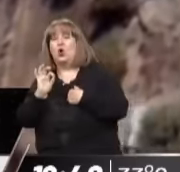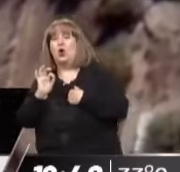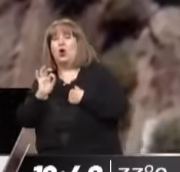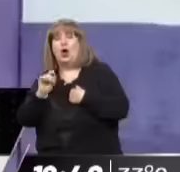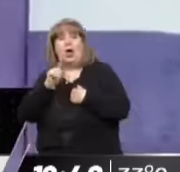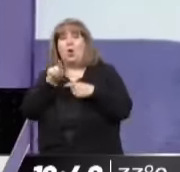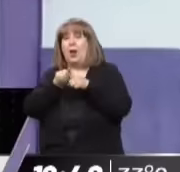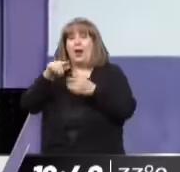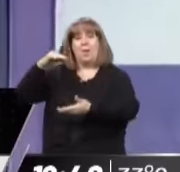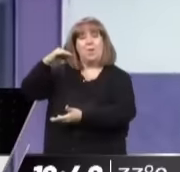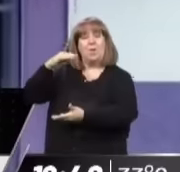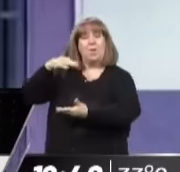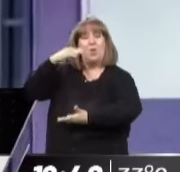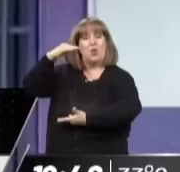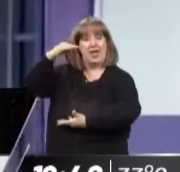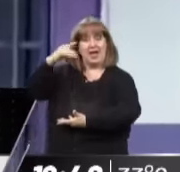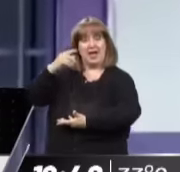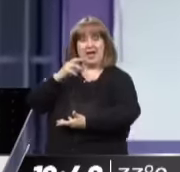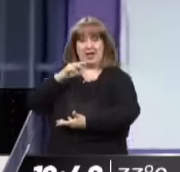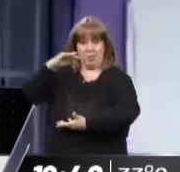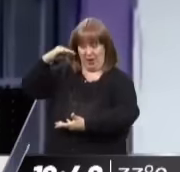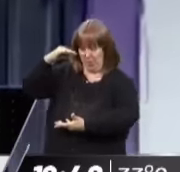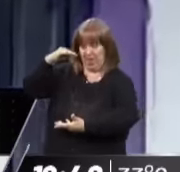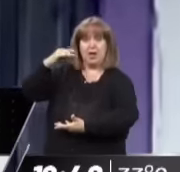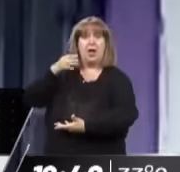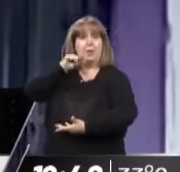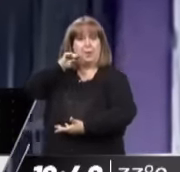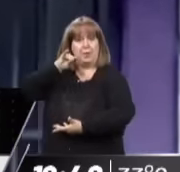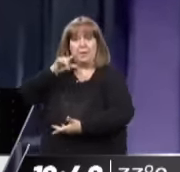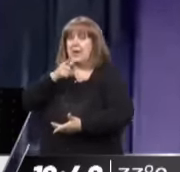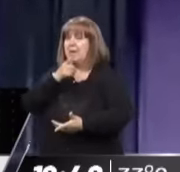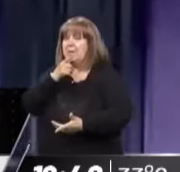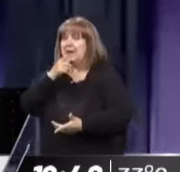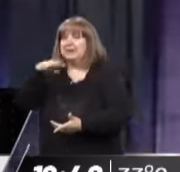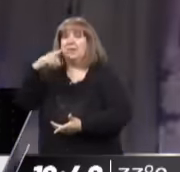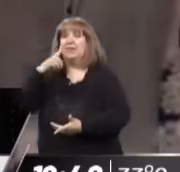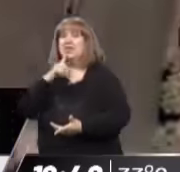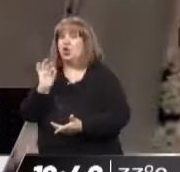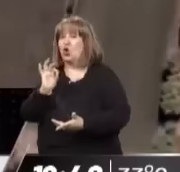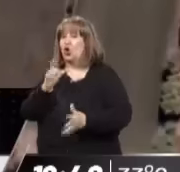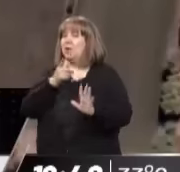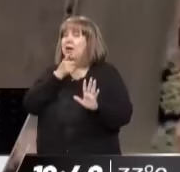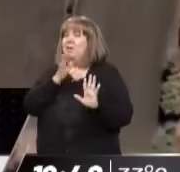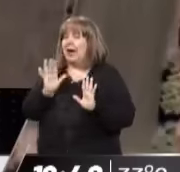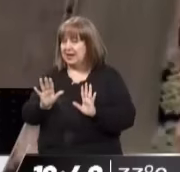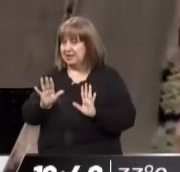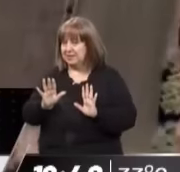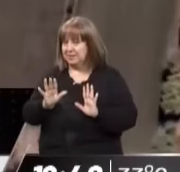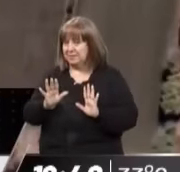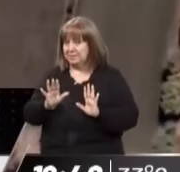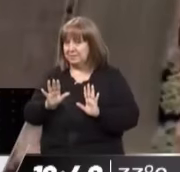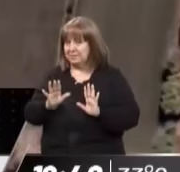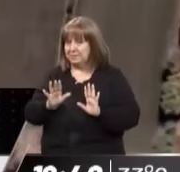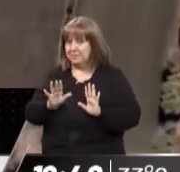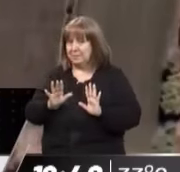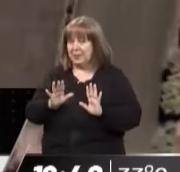muñeca que hablaba y otras cosas. Lo tomo como que va a terminar siendo un mito, tantos mitos que hay en nuestra provincia y en nuestro departamento. Va a tener un par de